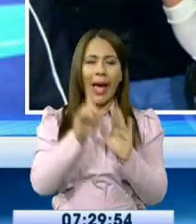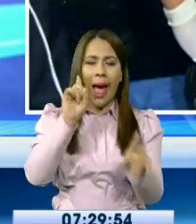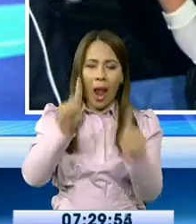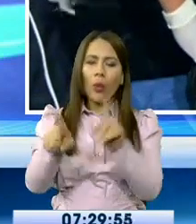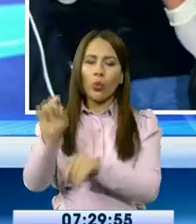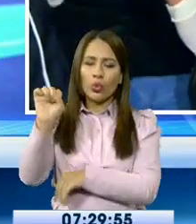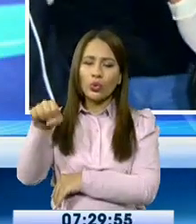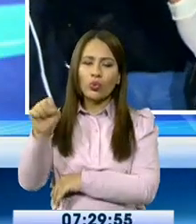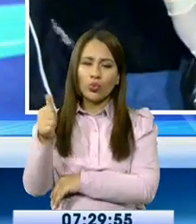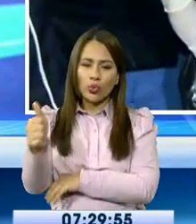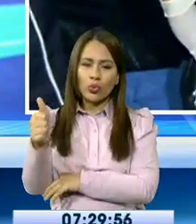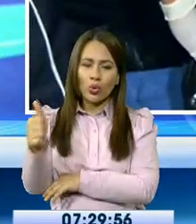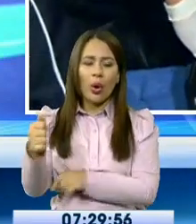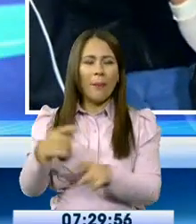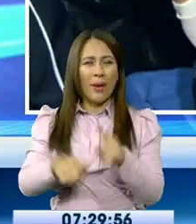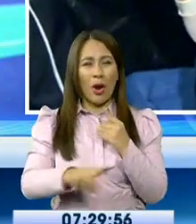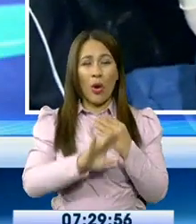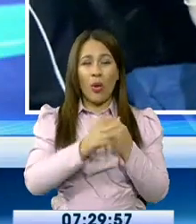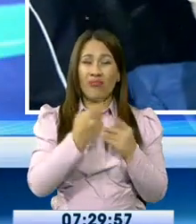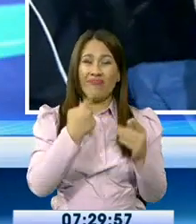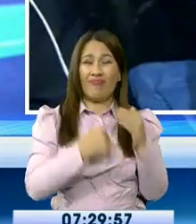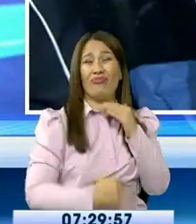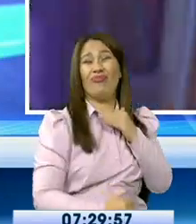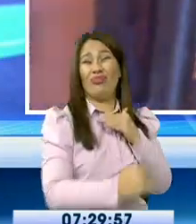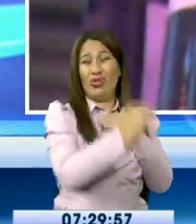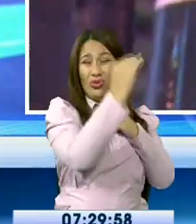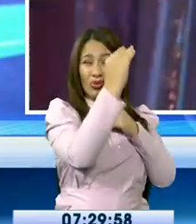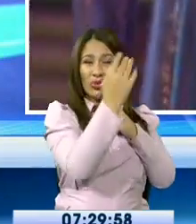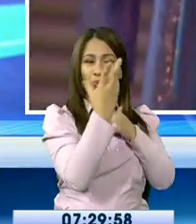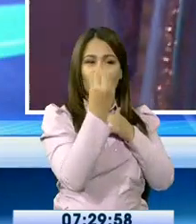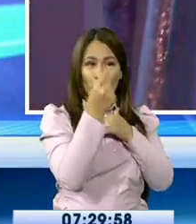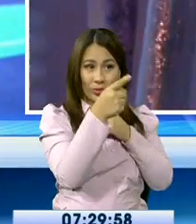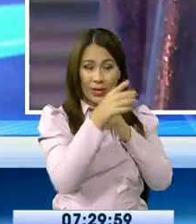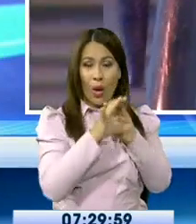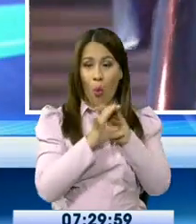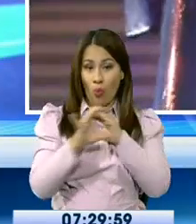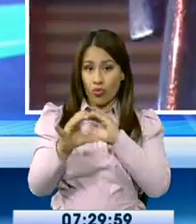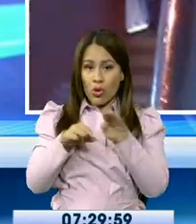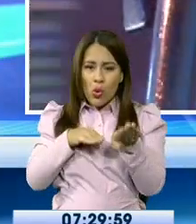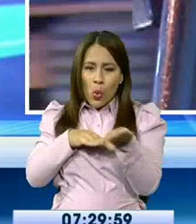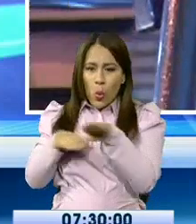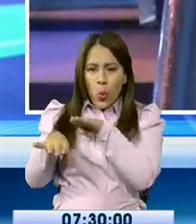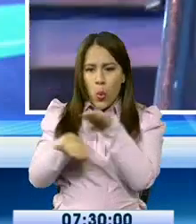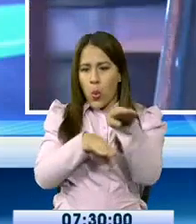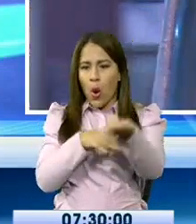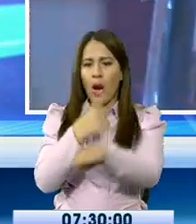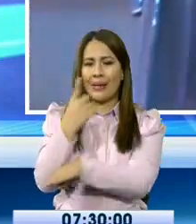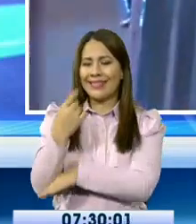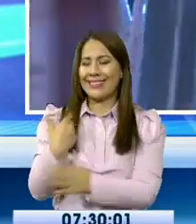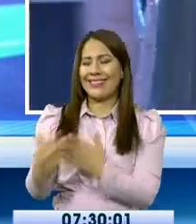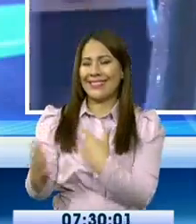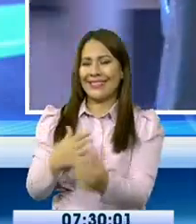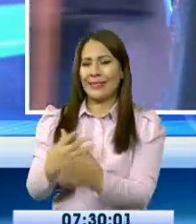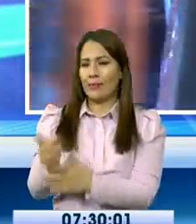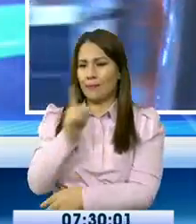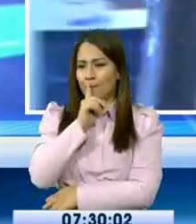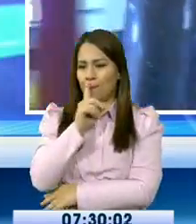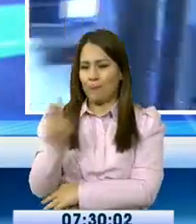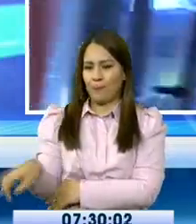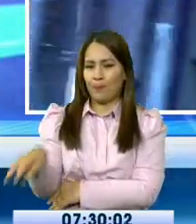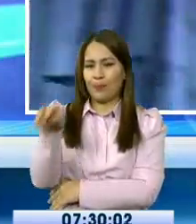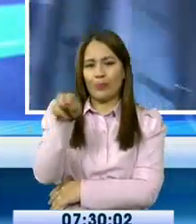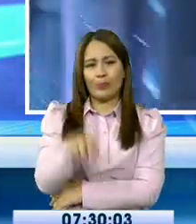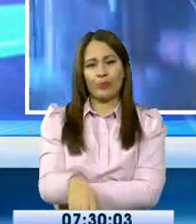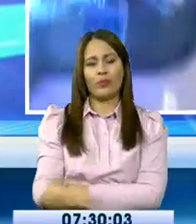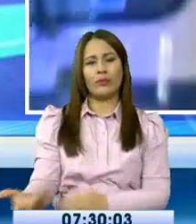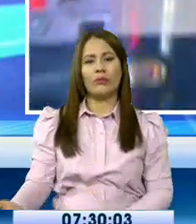hay sus excepciones. Pero la mayoría, por un pasajero, yo lo decía creo que ayer. Claro. Son capaces de cualquier cosa.